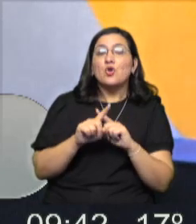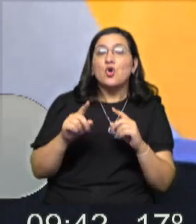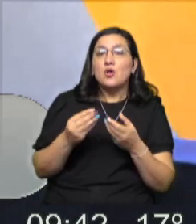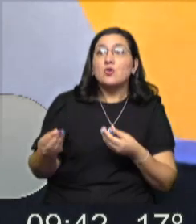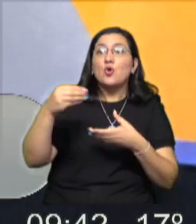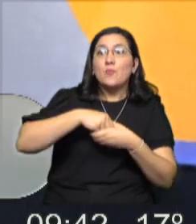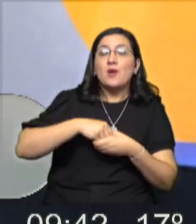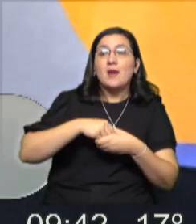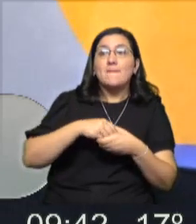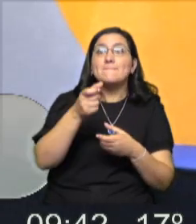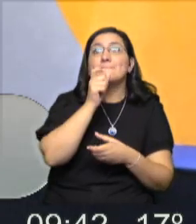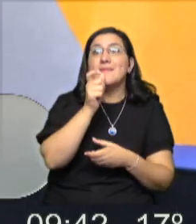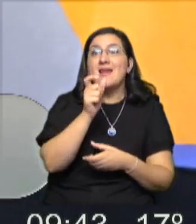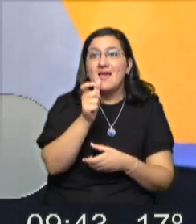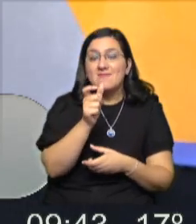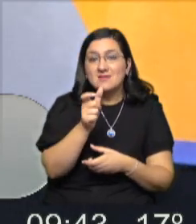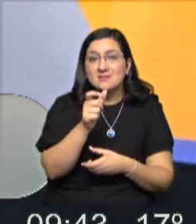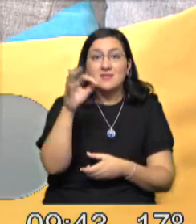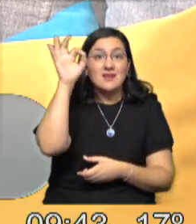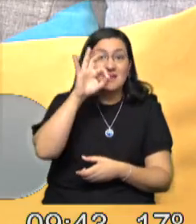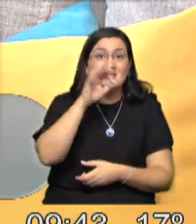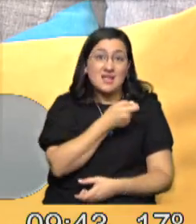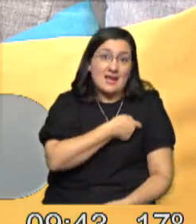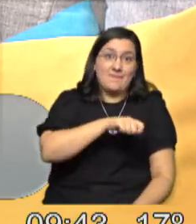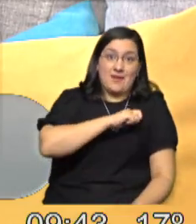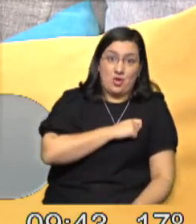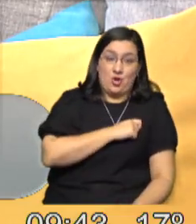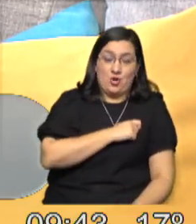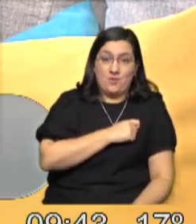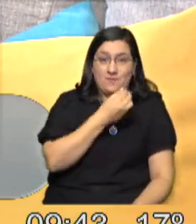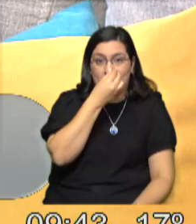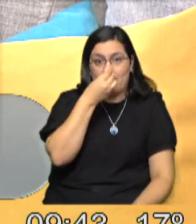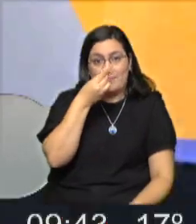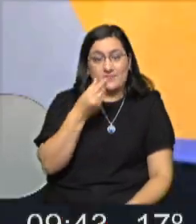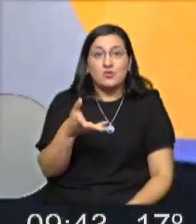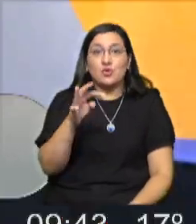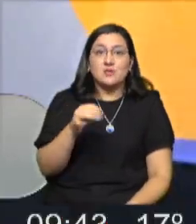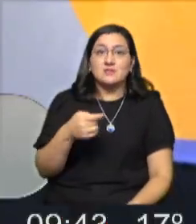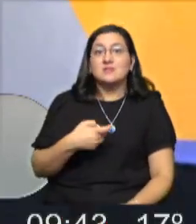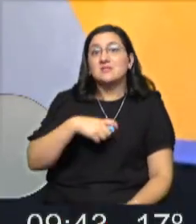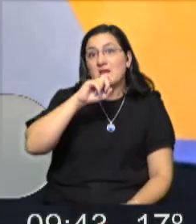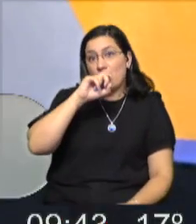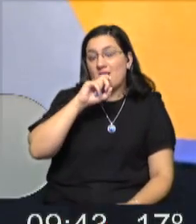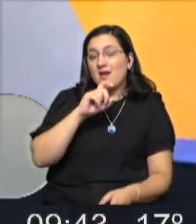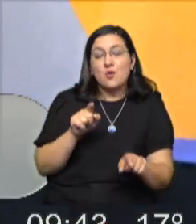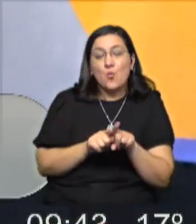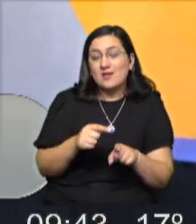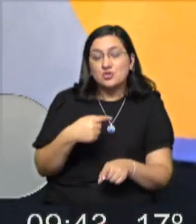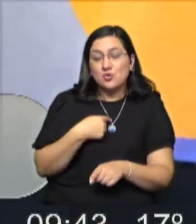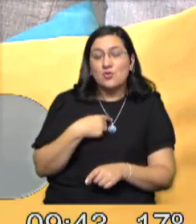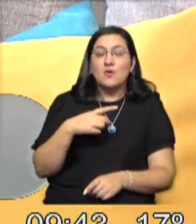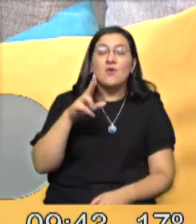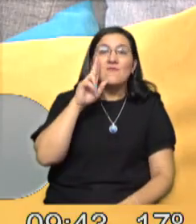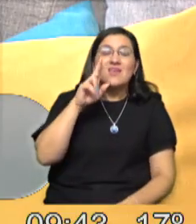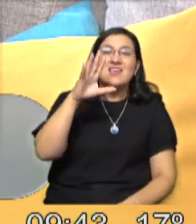incorporar palabras del inglés al idioma español. Exacto. Sí, a la sí, cotidiana sí. nuestra. Exacto. Se enoja igual que yo cuando ve sale sale